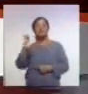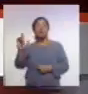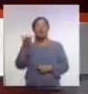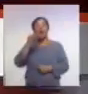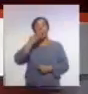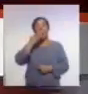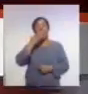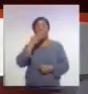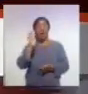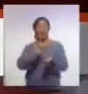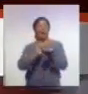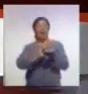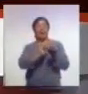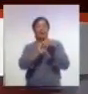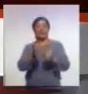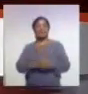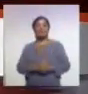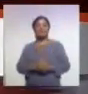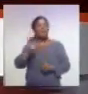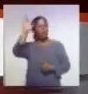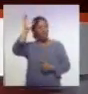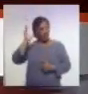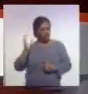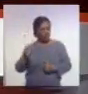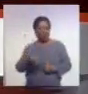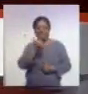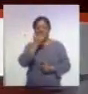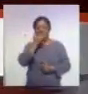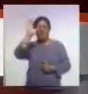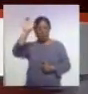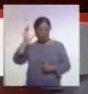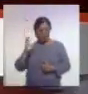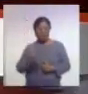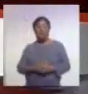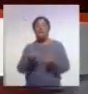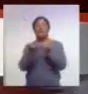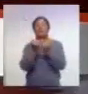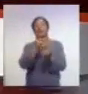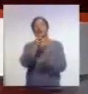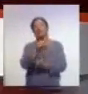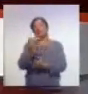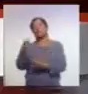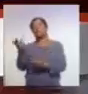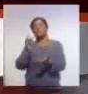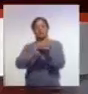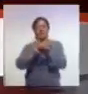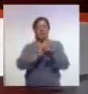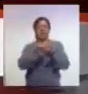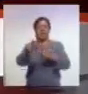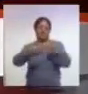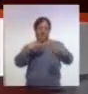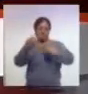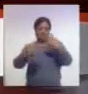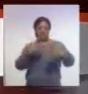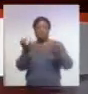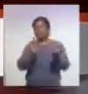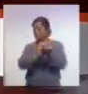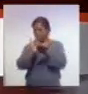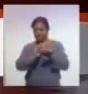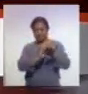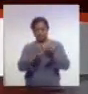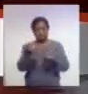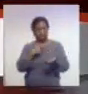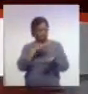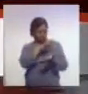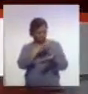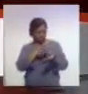imagínense. Muchísimas gracias por seguirnos. También Alo Hernández, muchísimas gracias de verdad por sus comentarios. Siempre agradecemos todos los comentarios y sobre